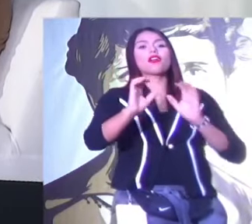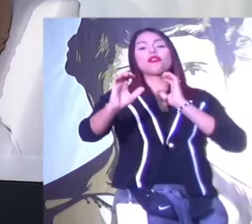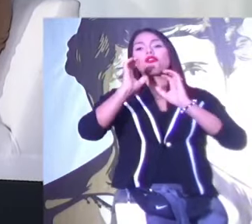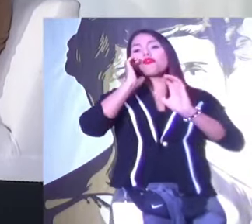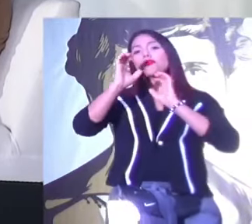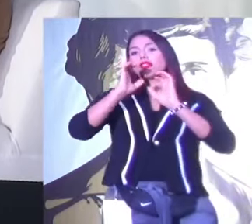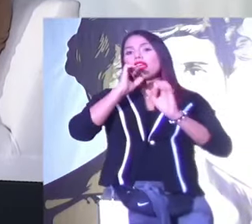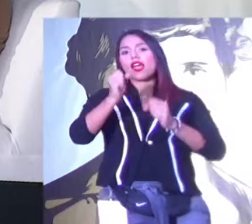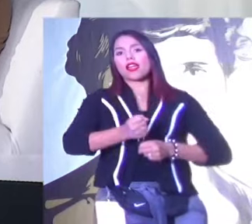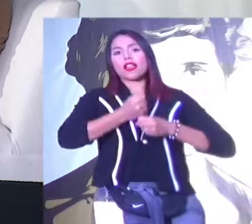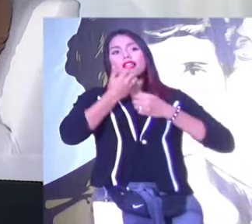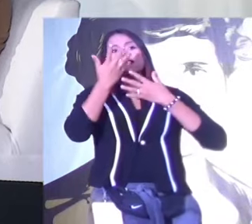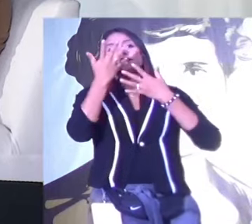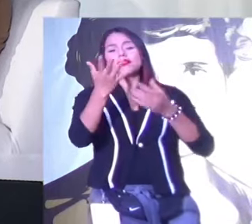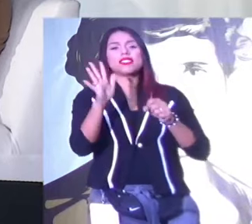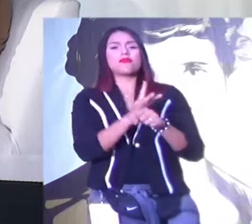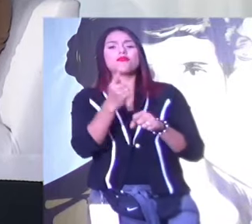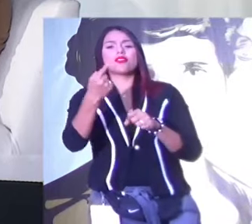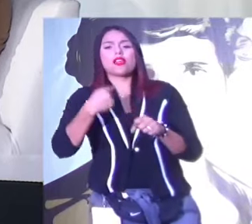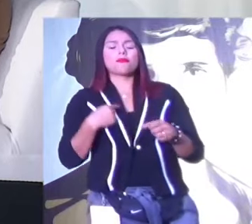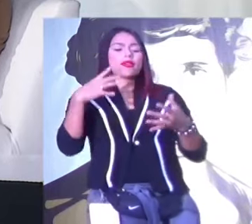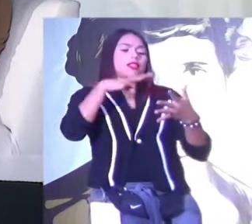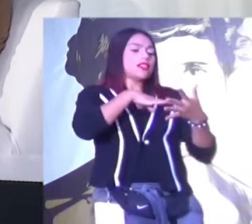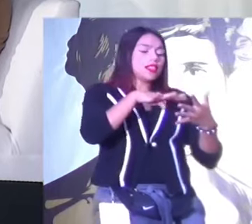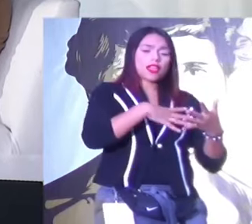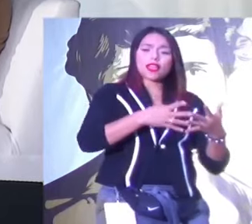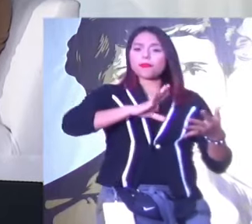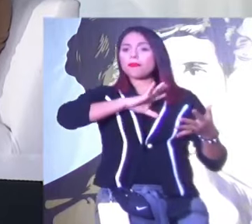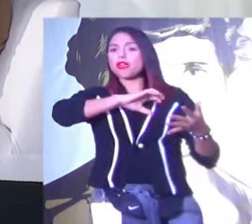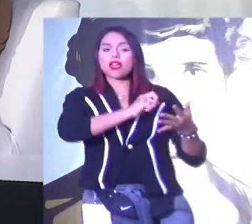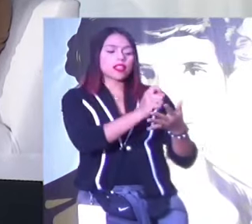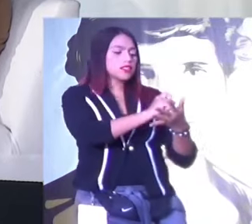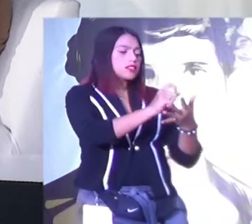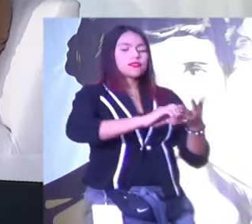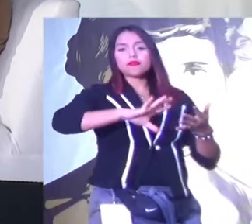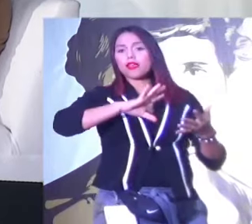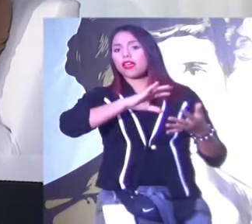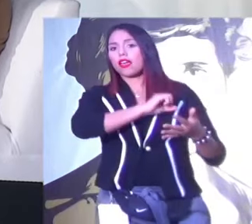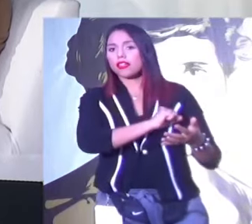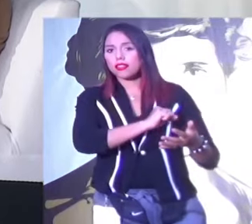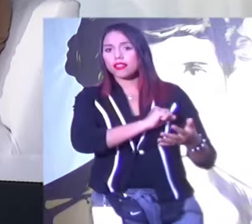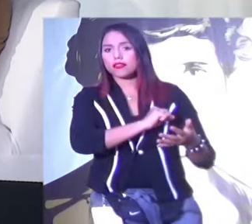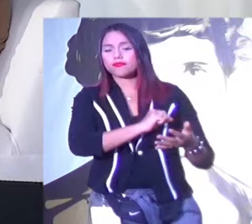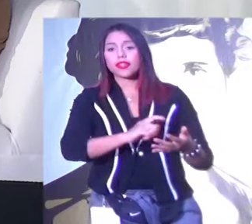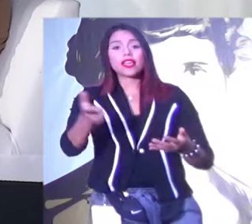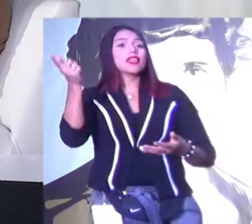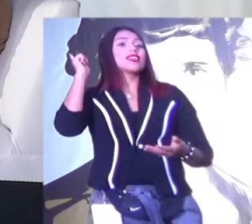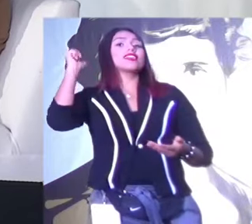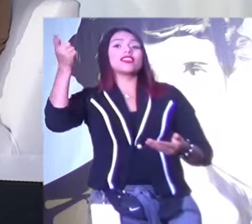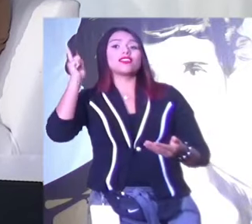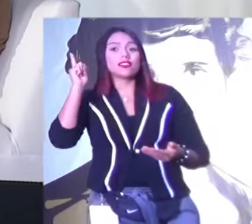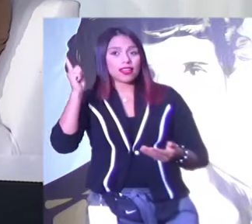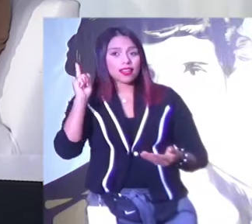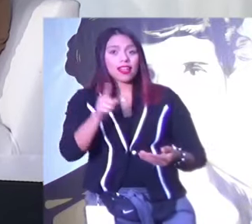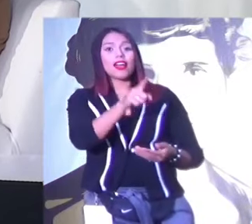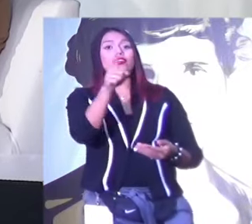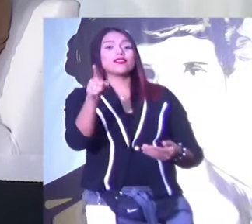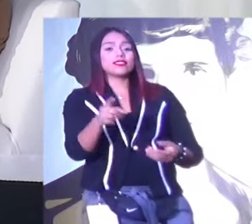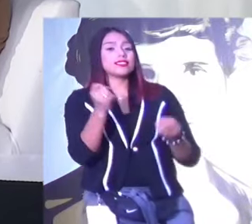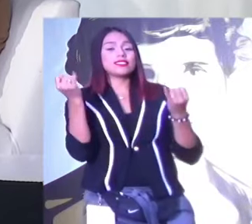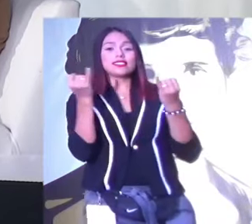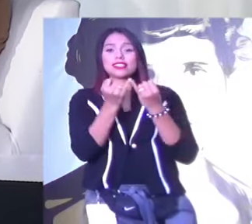mi gusto por la literatura y la esperanza de que ese lector también siente ese gusto, ¿no?